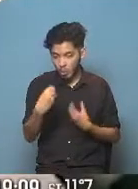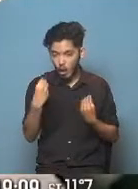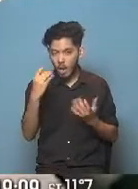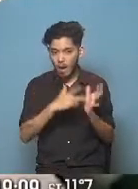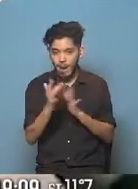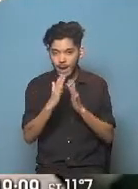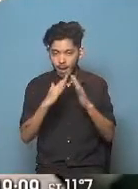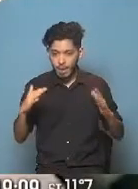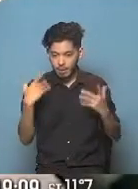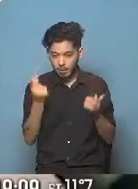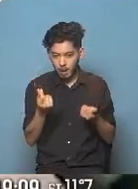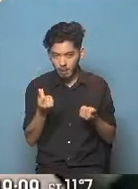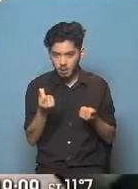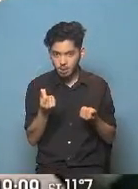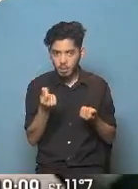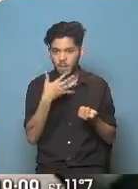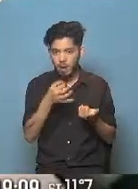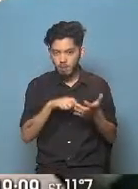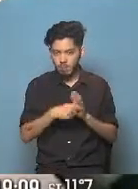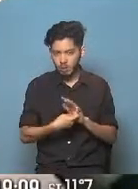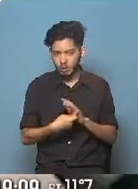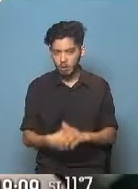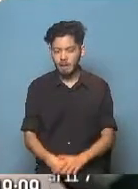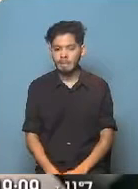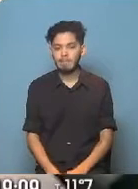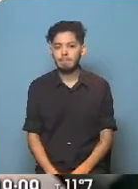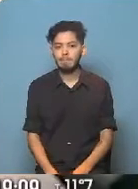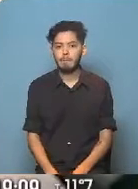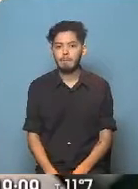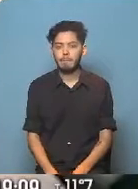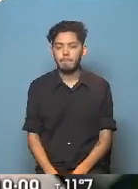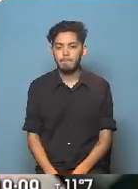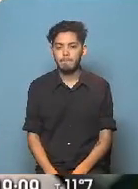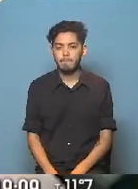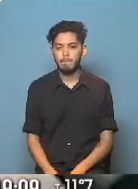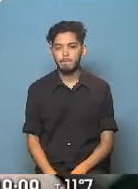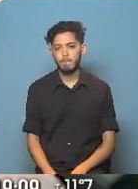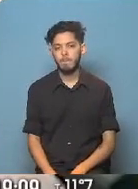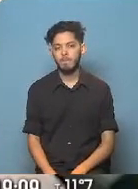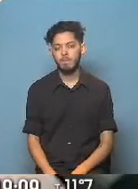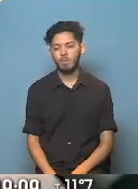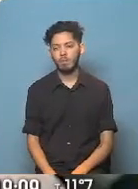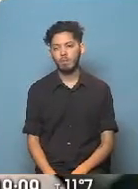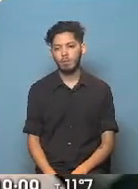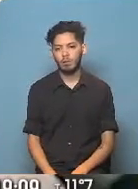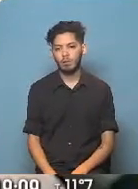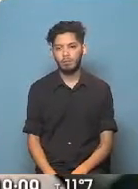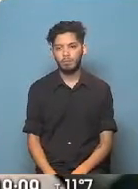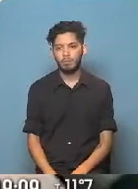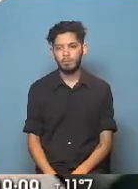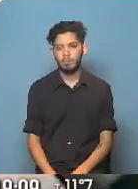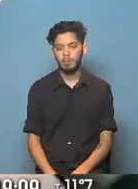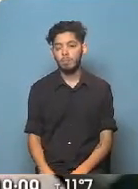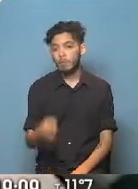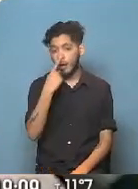convento fue forzada. Y el evidente interés de que me